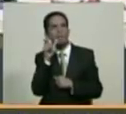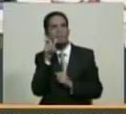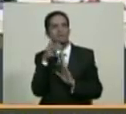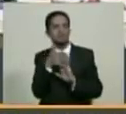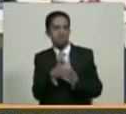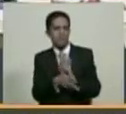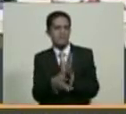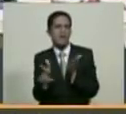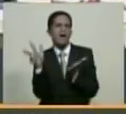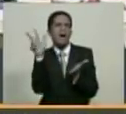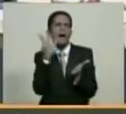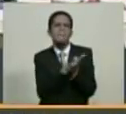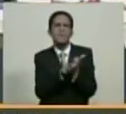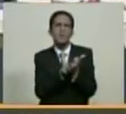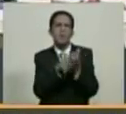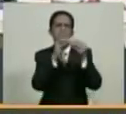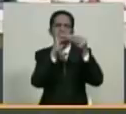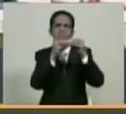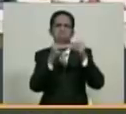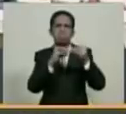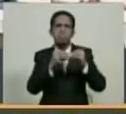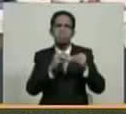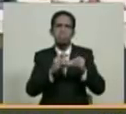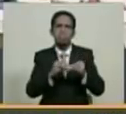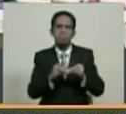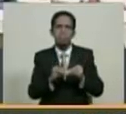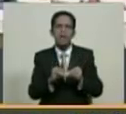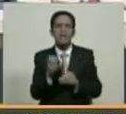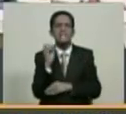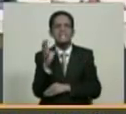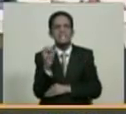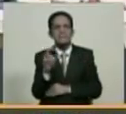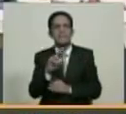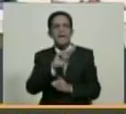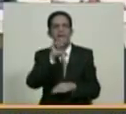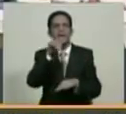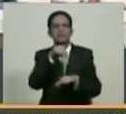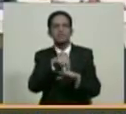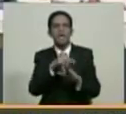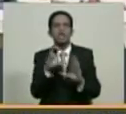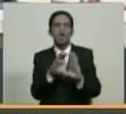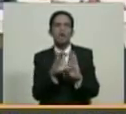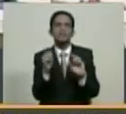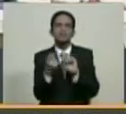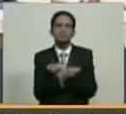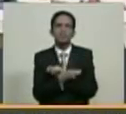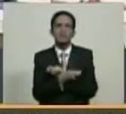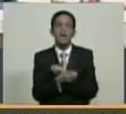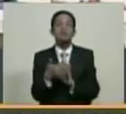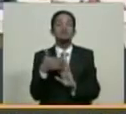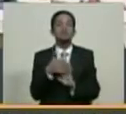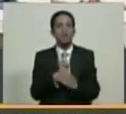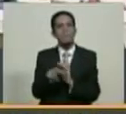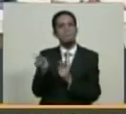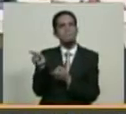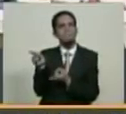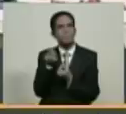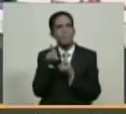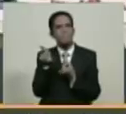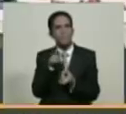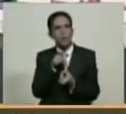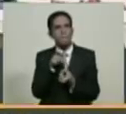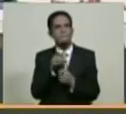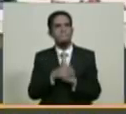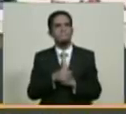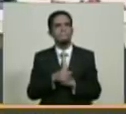Asamblea Nacional Constituyente en el campo tributario y que comienzan a tener vigencia a